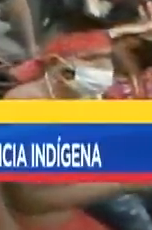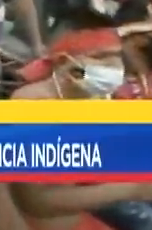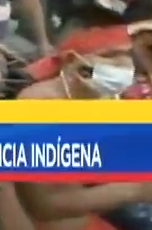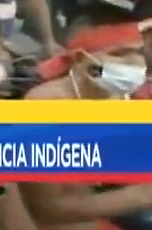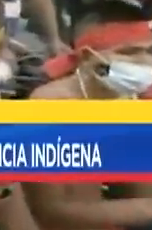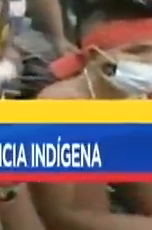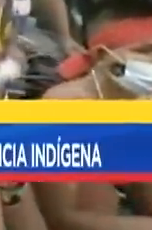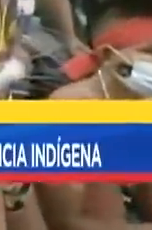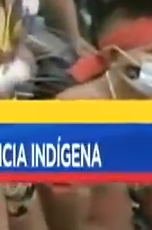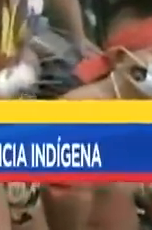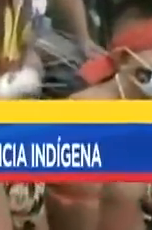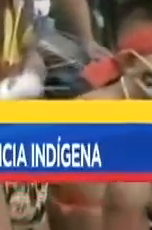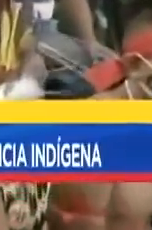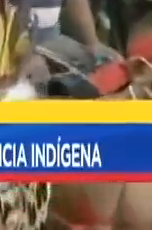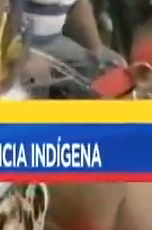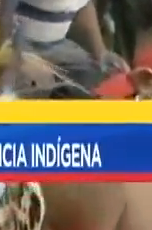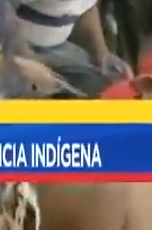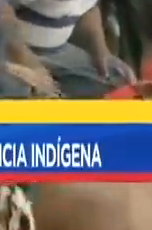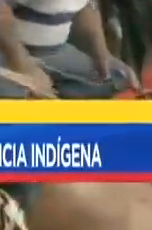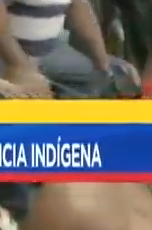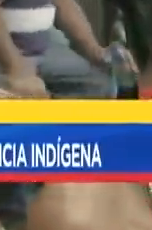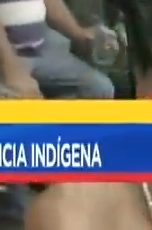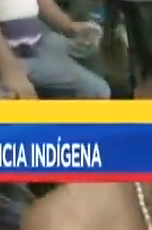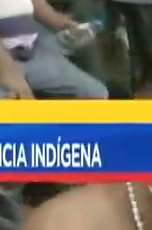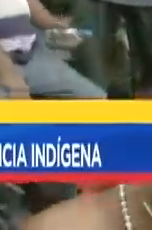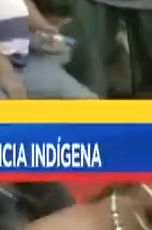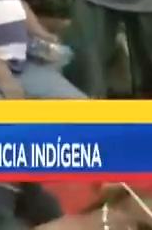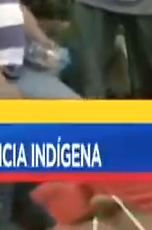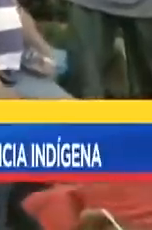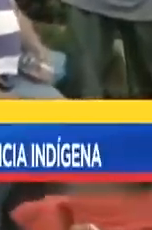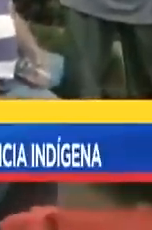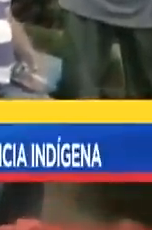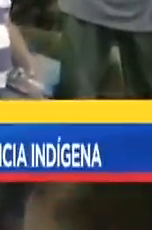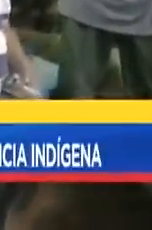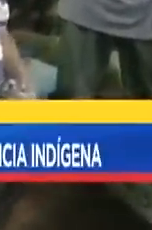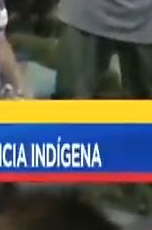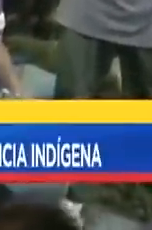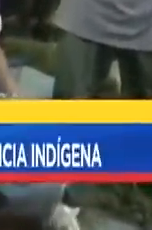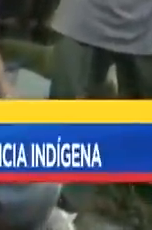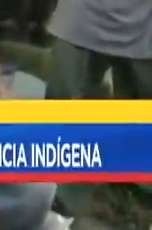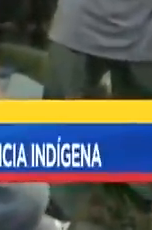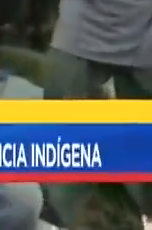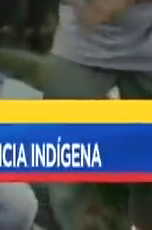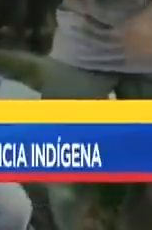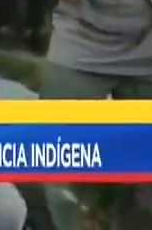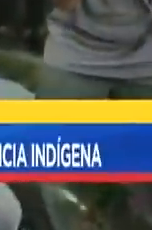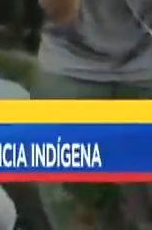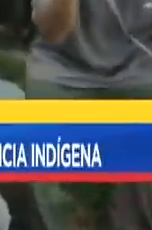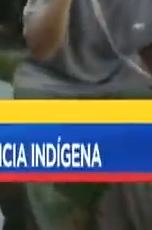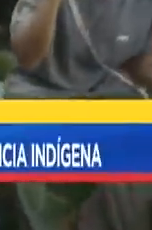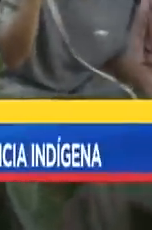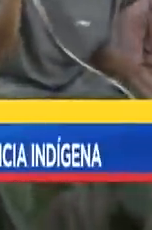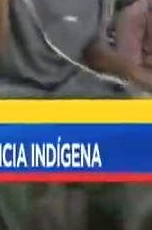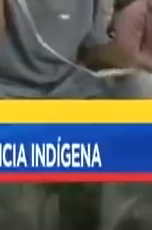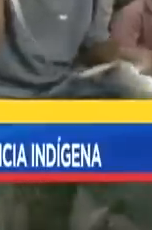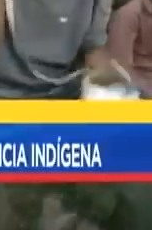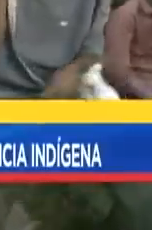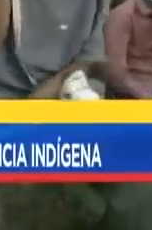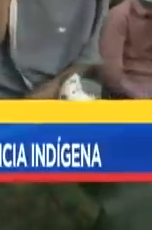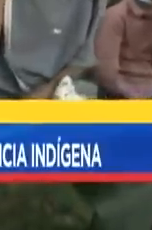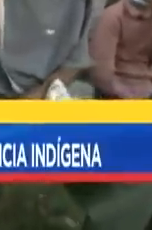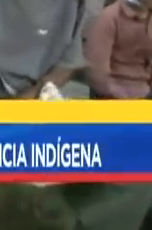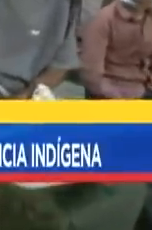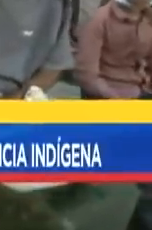Aquí estamos, siempre dispuestos a cumplir las orientaciones, siempre dispuestos